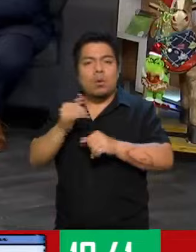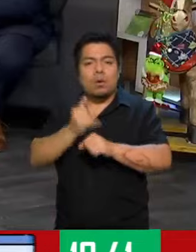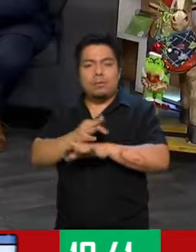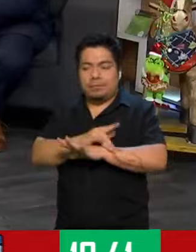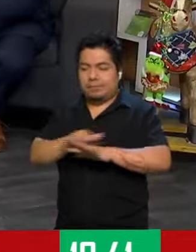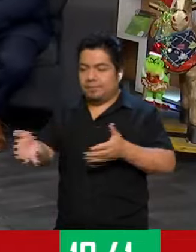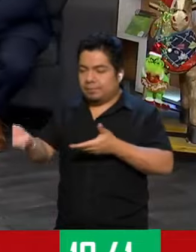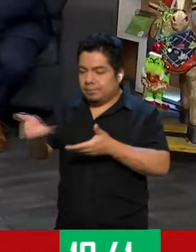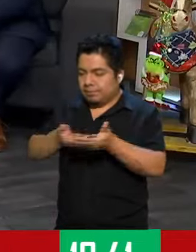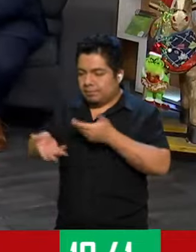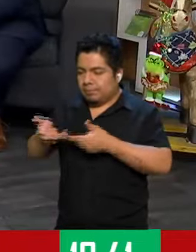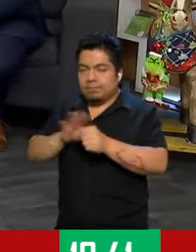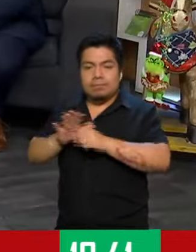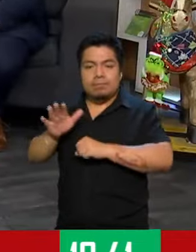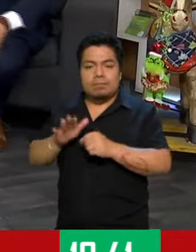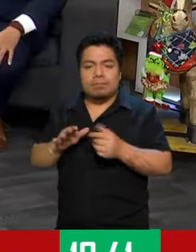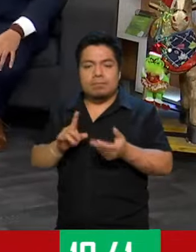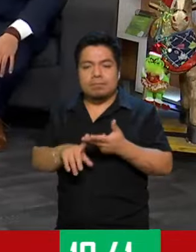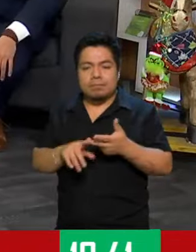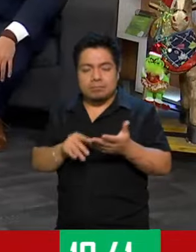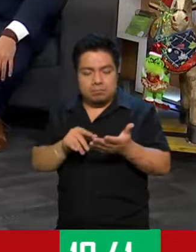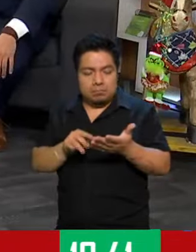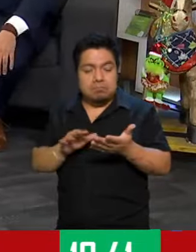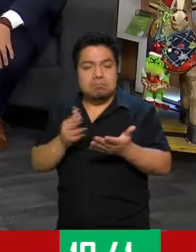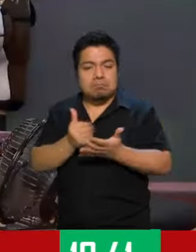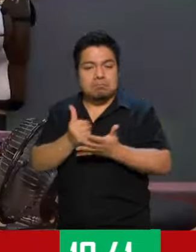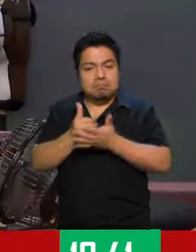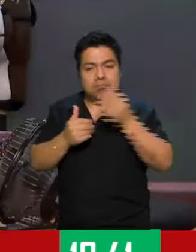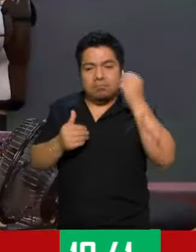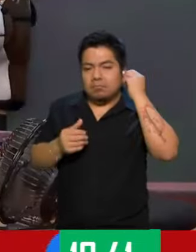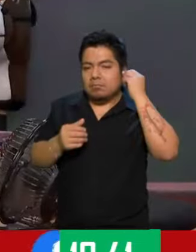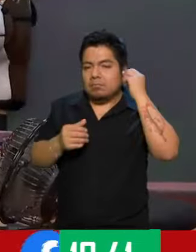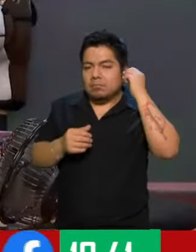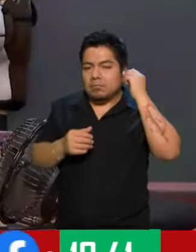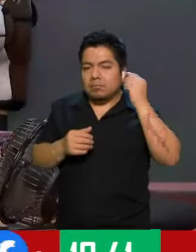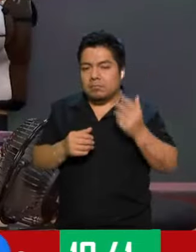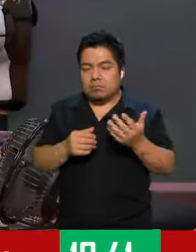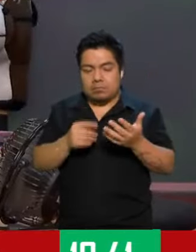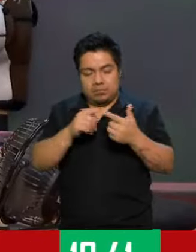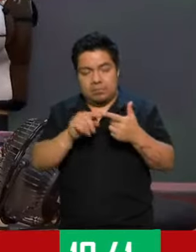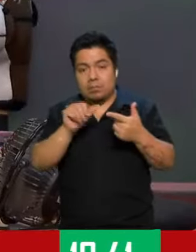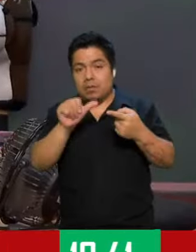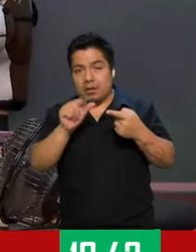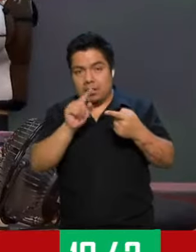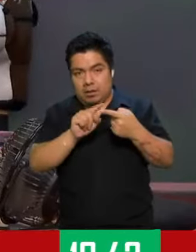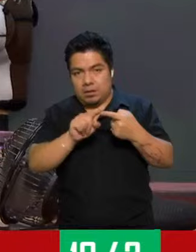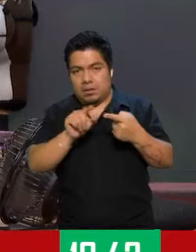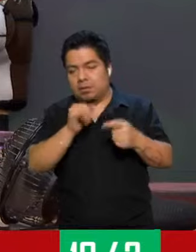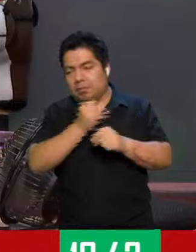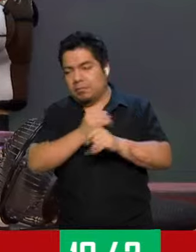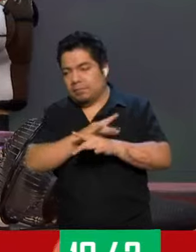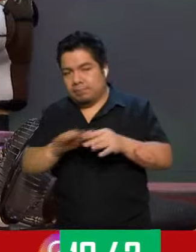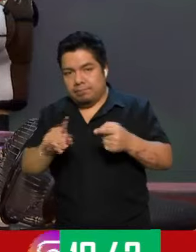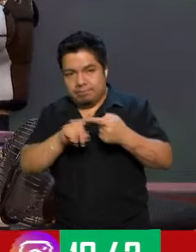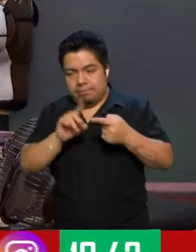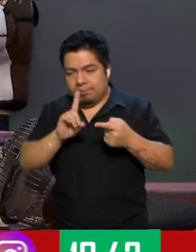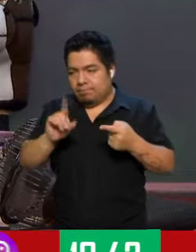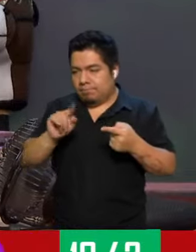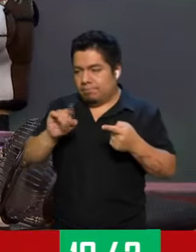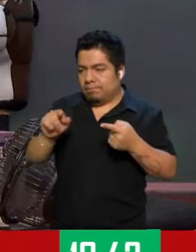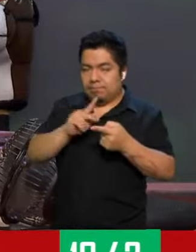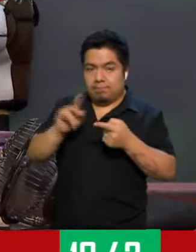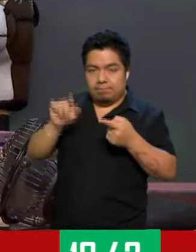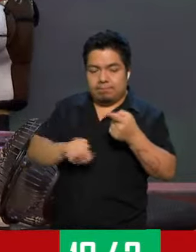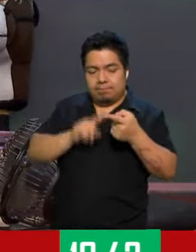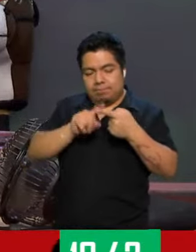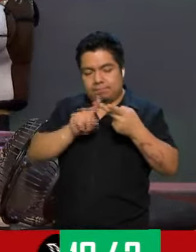nos proporciona. ¿En qué te puedo ayudar? A. ¿Cómo presentar una solicitud de información o de datos personales?